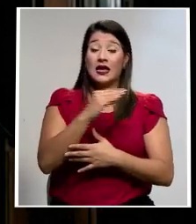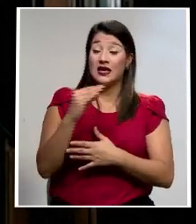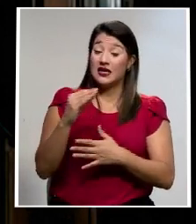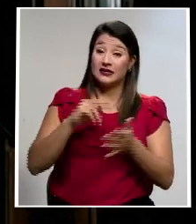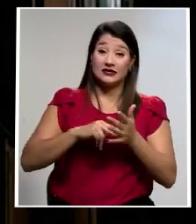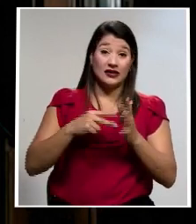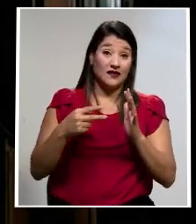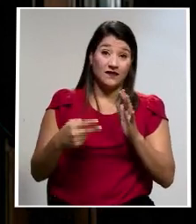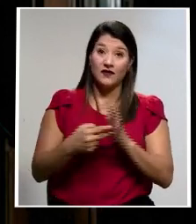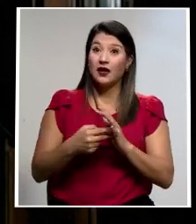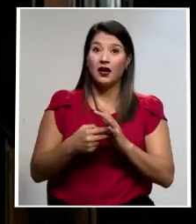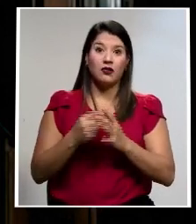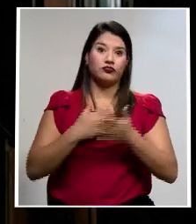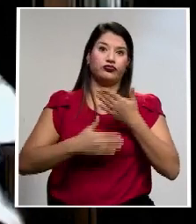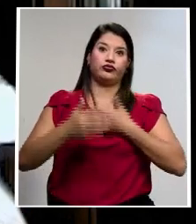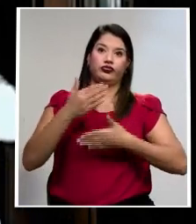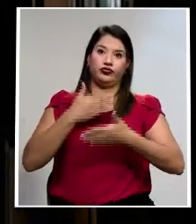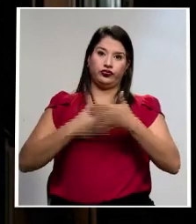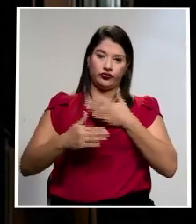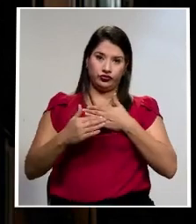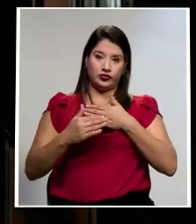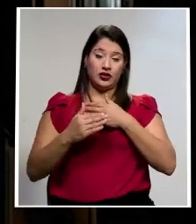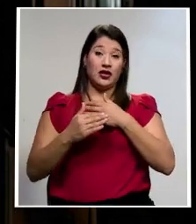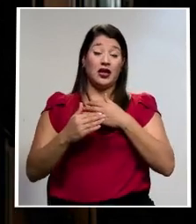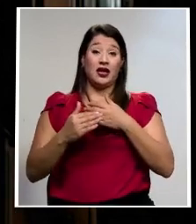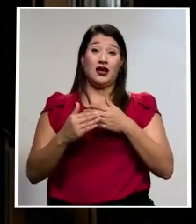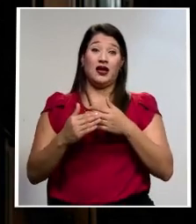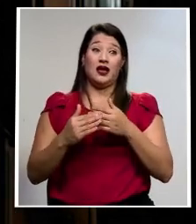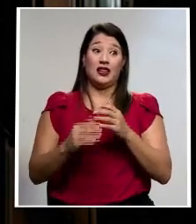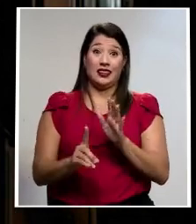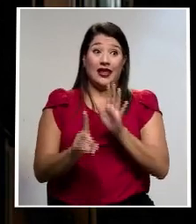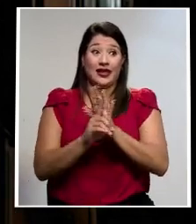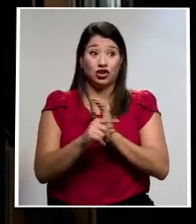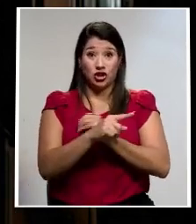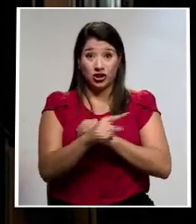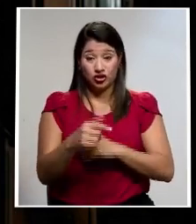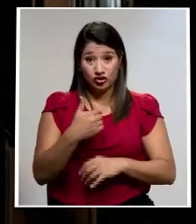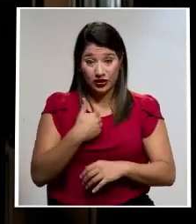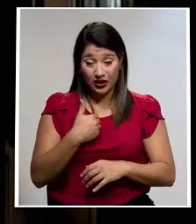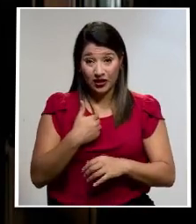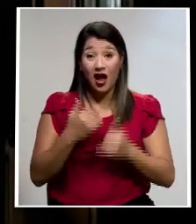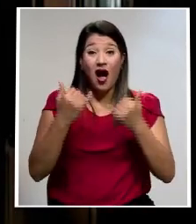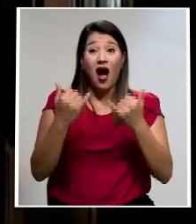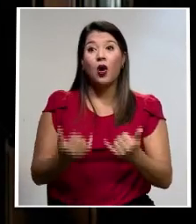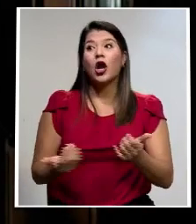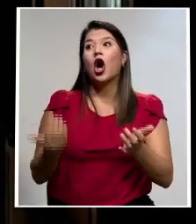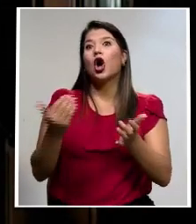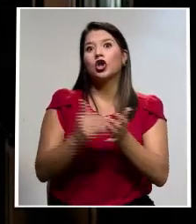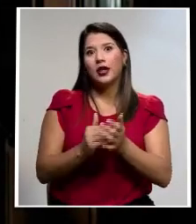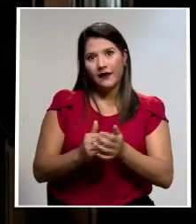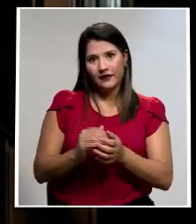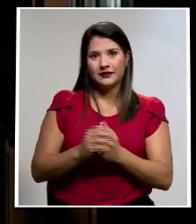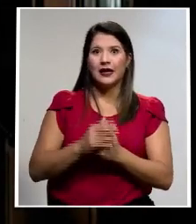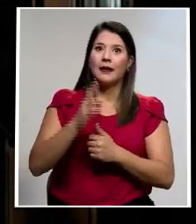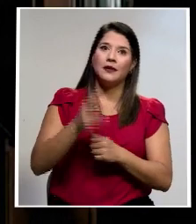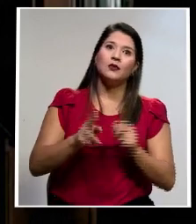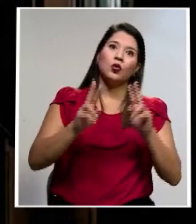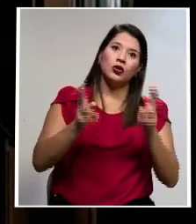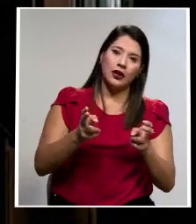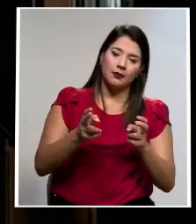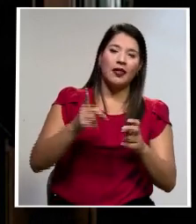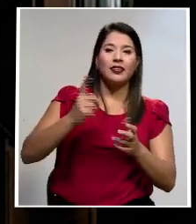Que lo que significa es un retroceso en el Estado de Derecho, ¿verdad? Volvemos al mismo tema de ver la prisión preventiva como una pena anticipada,